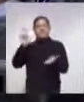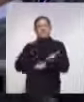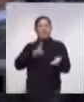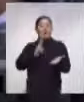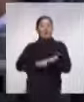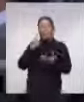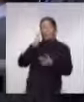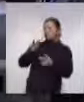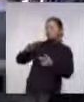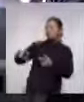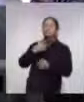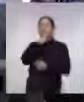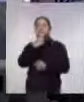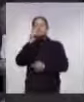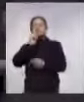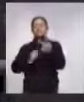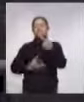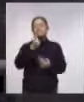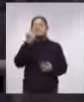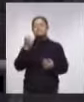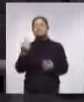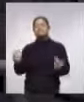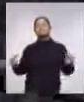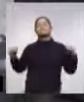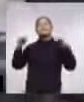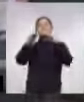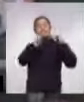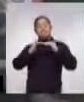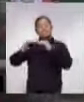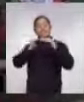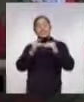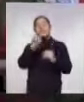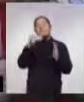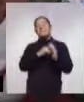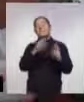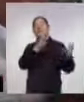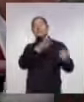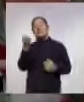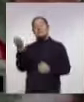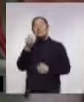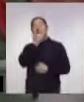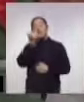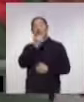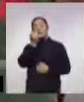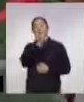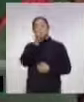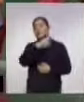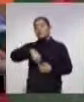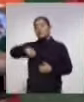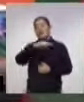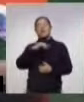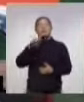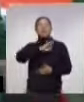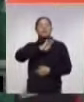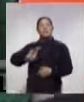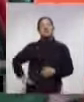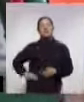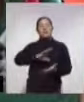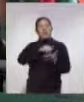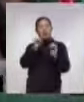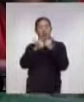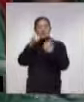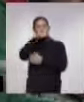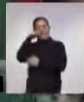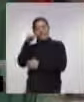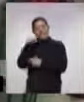perspectiva de género y derechos humanos. En lo que va del año, 1.300 alumnos de escuelas ubicadas en los municipios de Calpulalpan y Benito Juárez